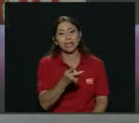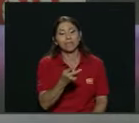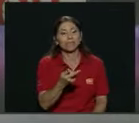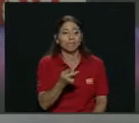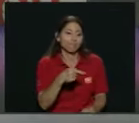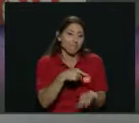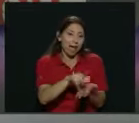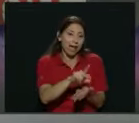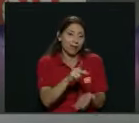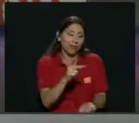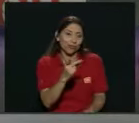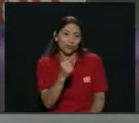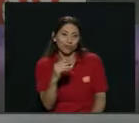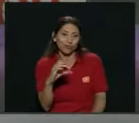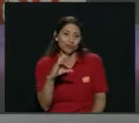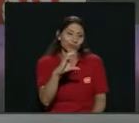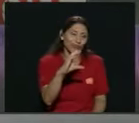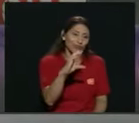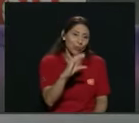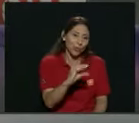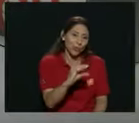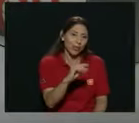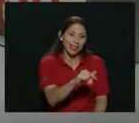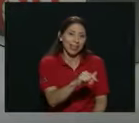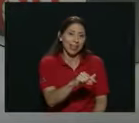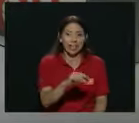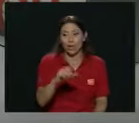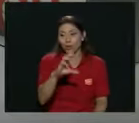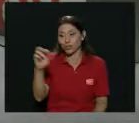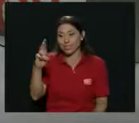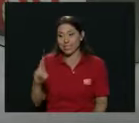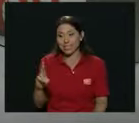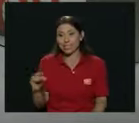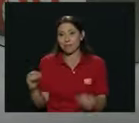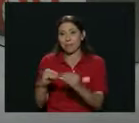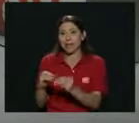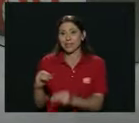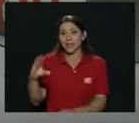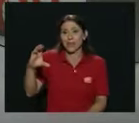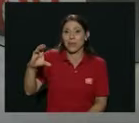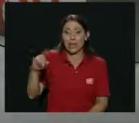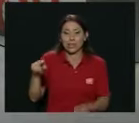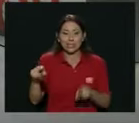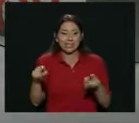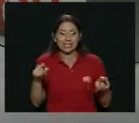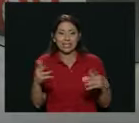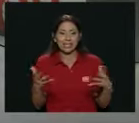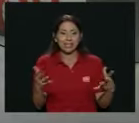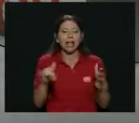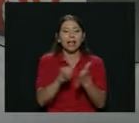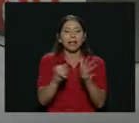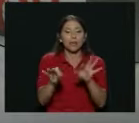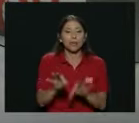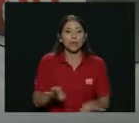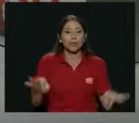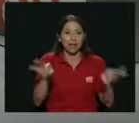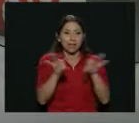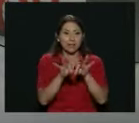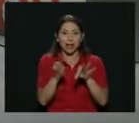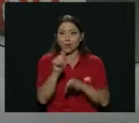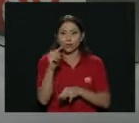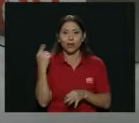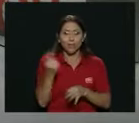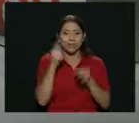porque no son ni salarios, ¿verdad? A algunas personas mucho más bajos de los que tienen los costarricenses. Y de ahí la importancia, ¿verdad?